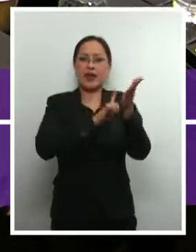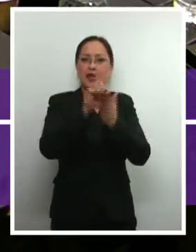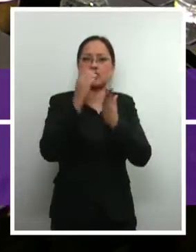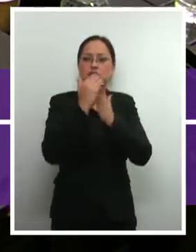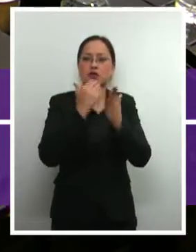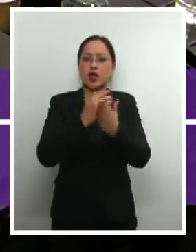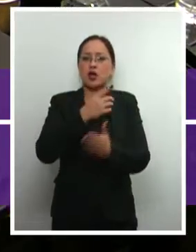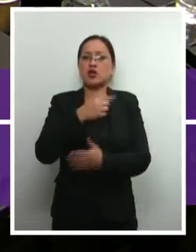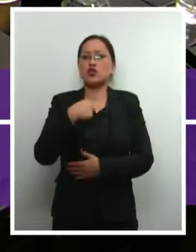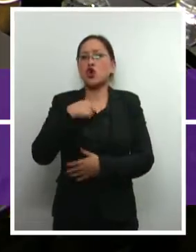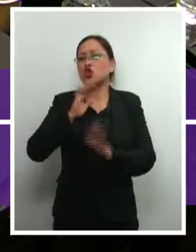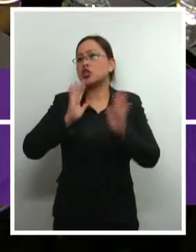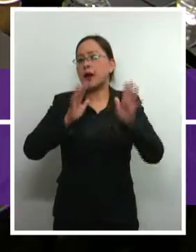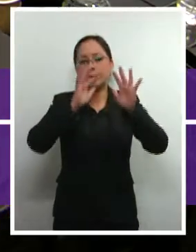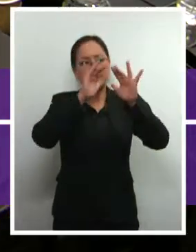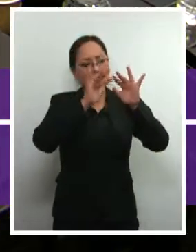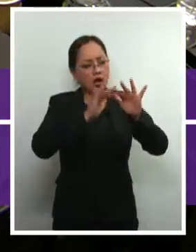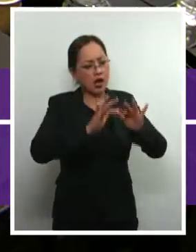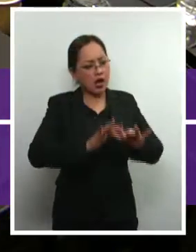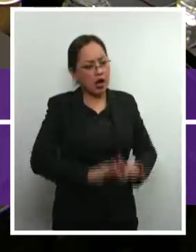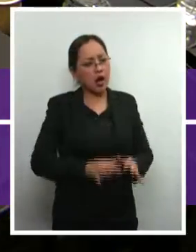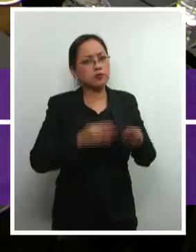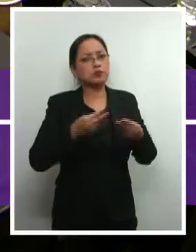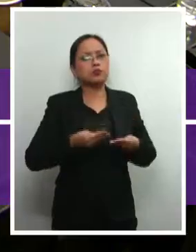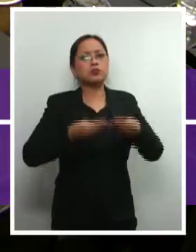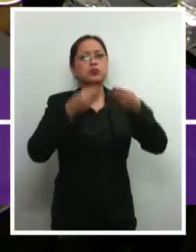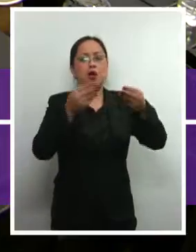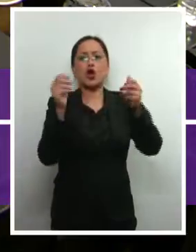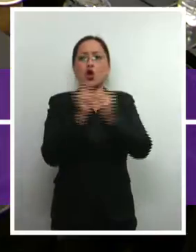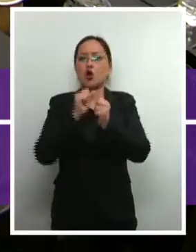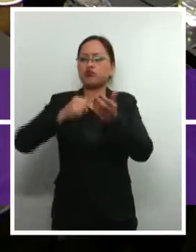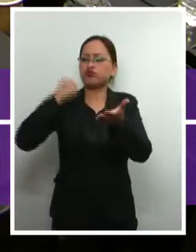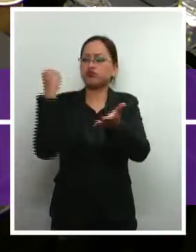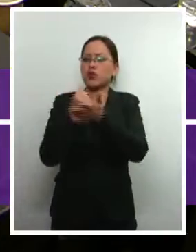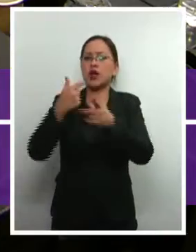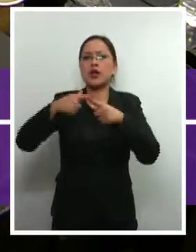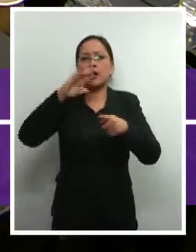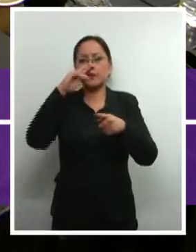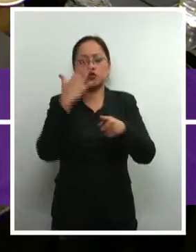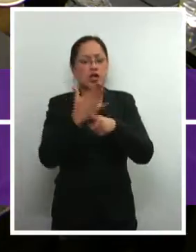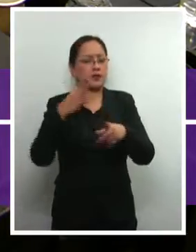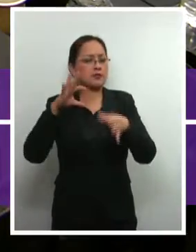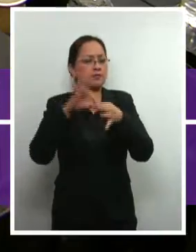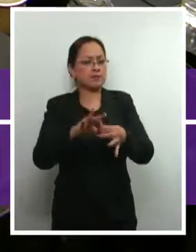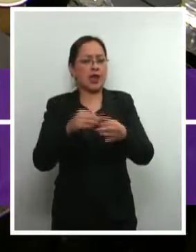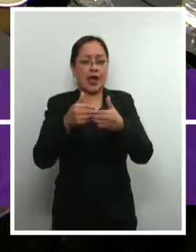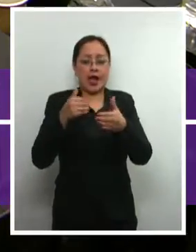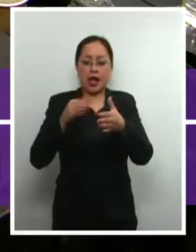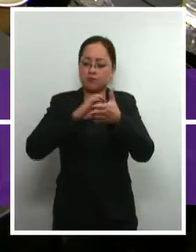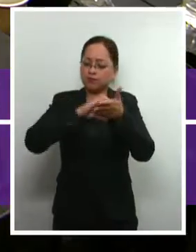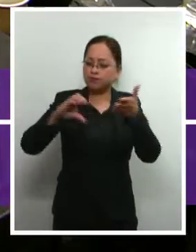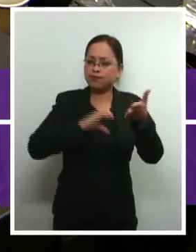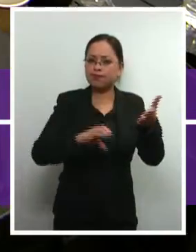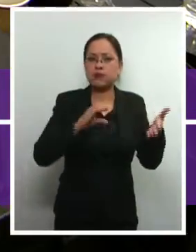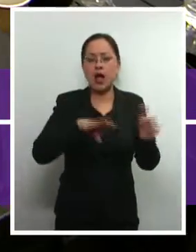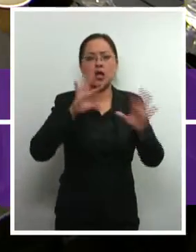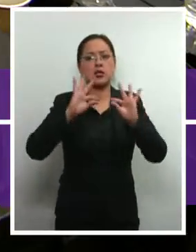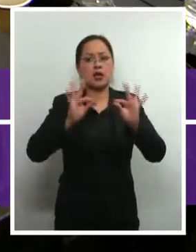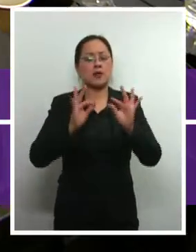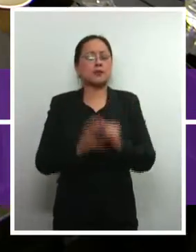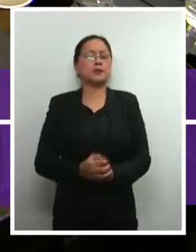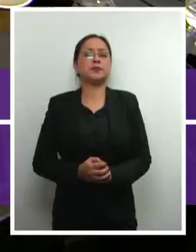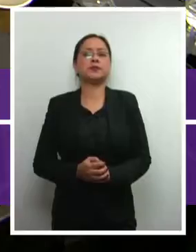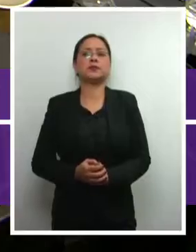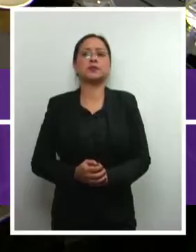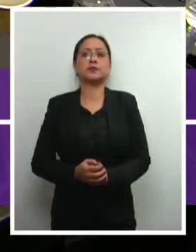que mandar ya el documento aprobado por los autores sobre preámbulo. El tema